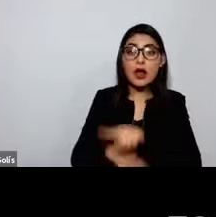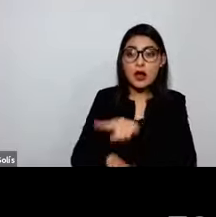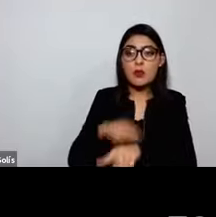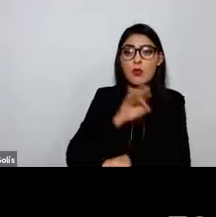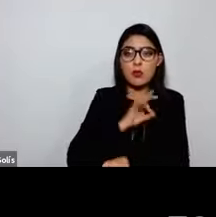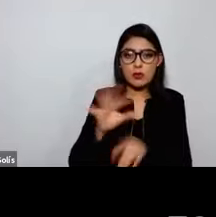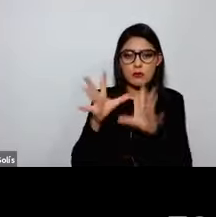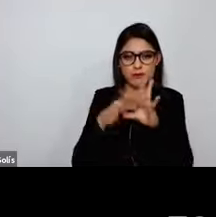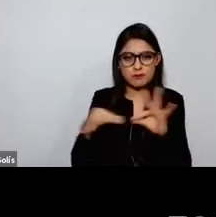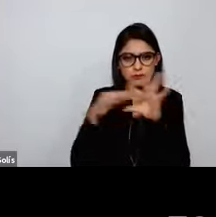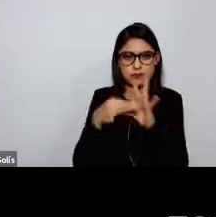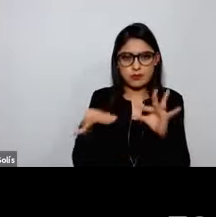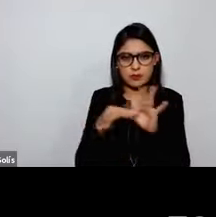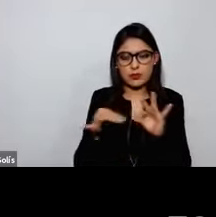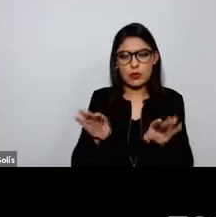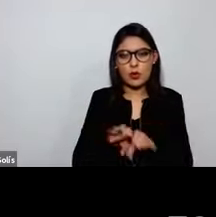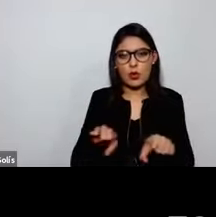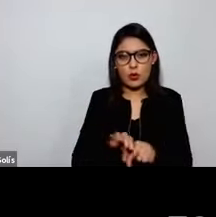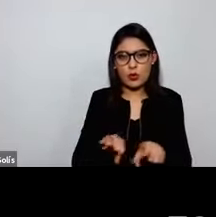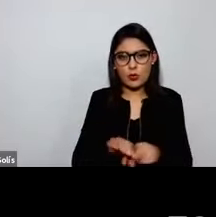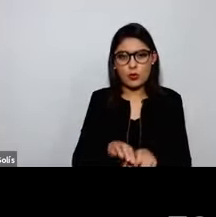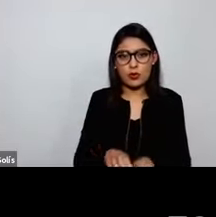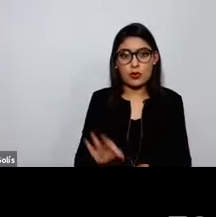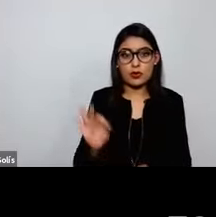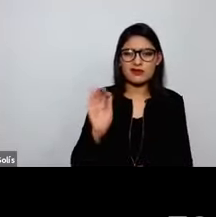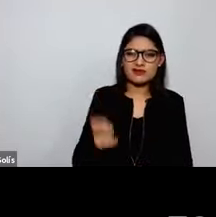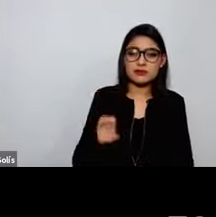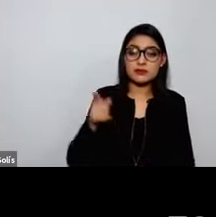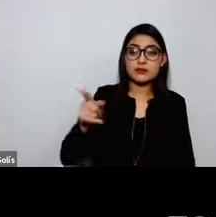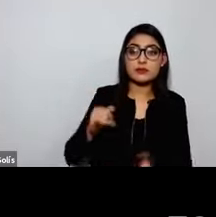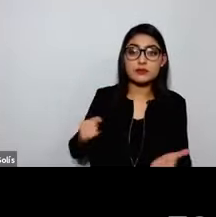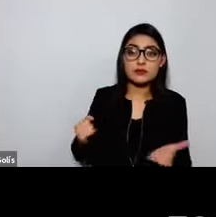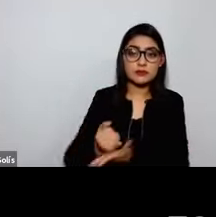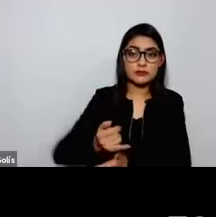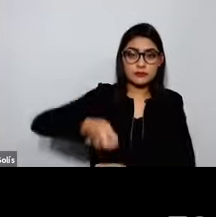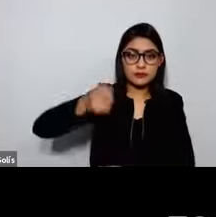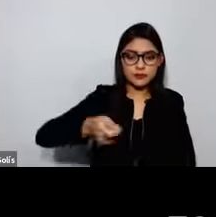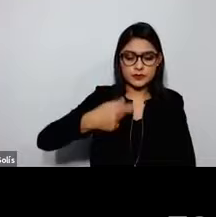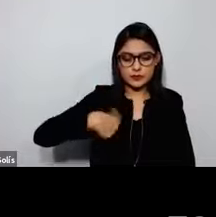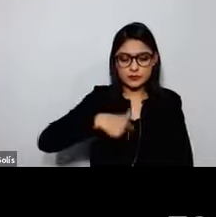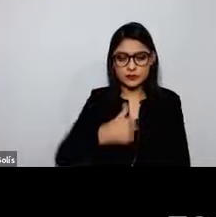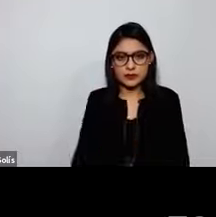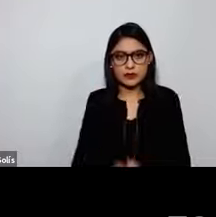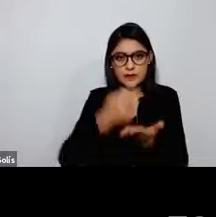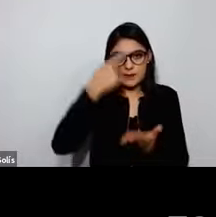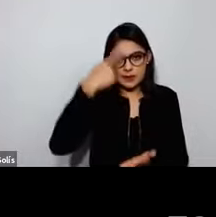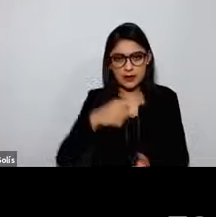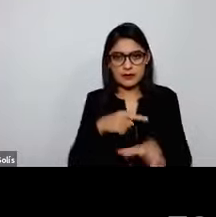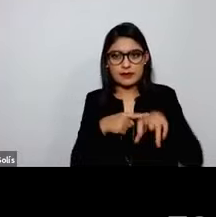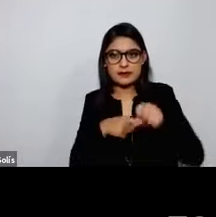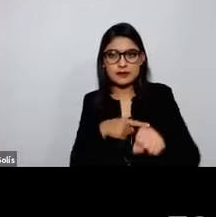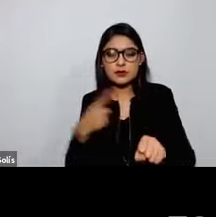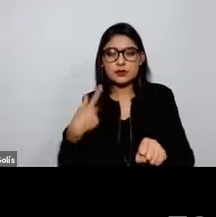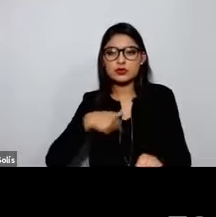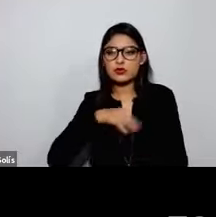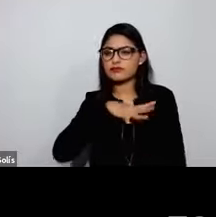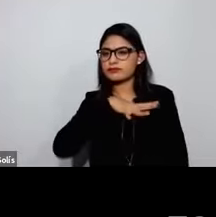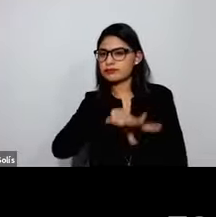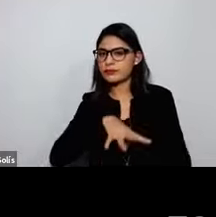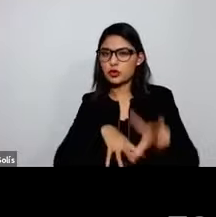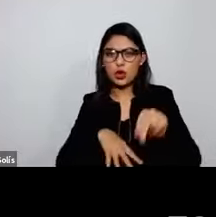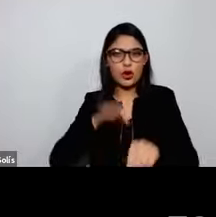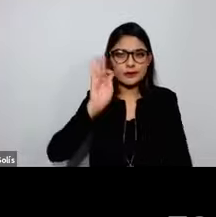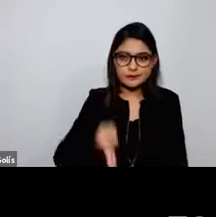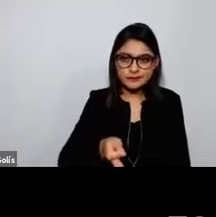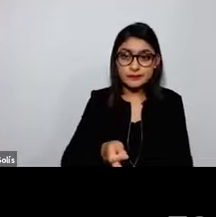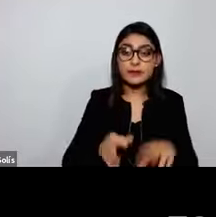decir, una sentencia nos servirá para ver qué cosas rechazamos, qué cosas estamos dispuestos a aceptar como